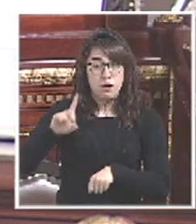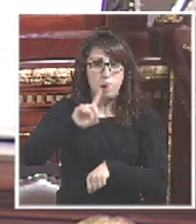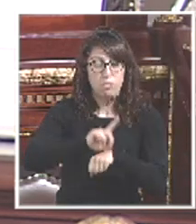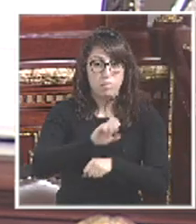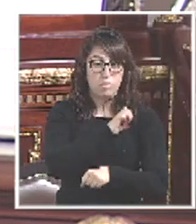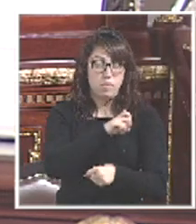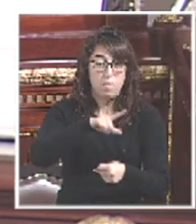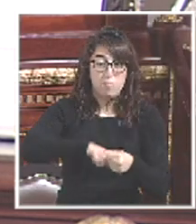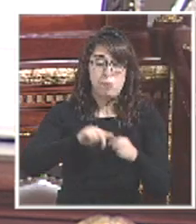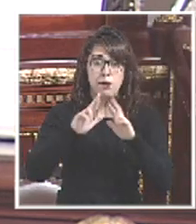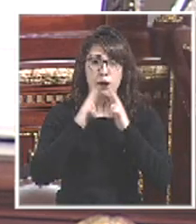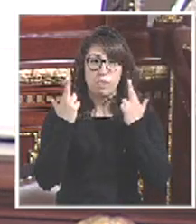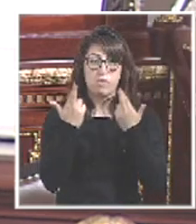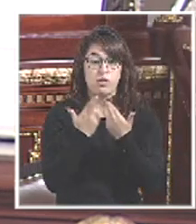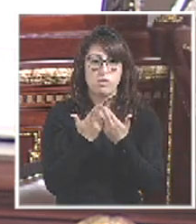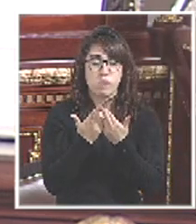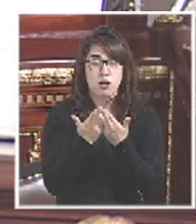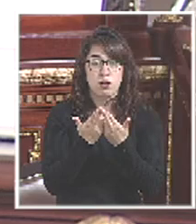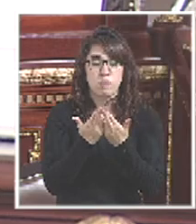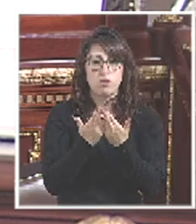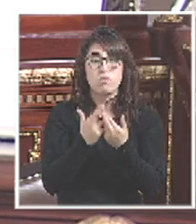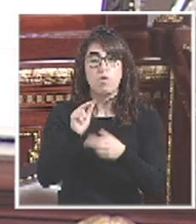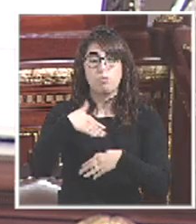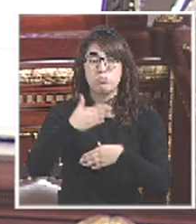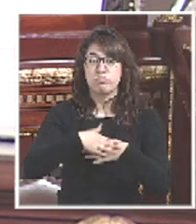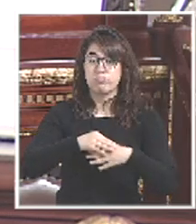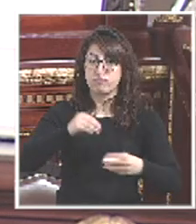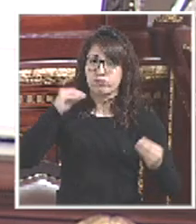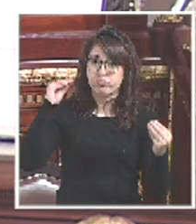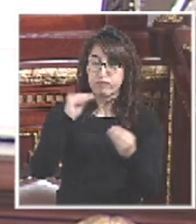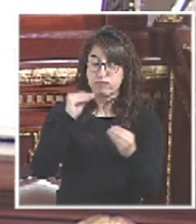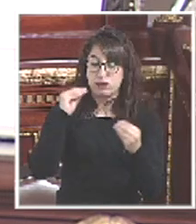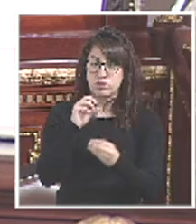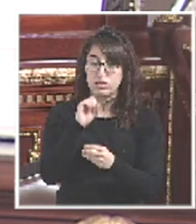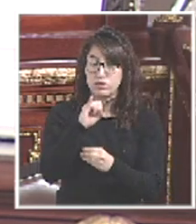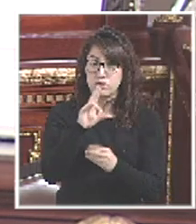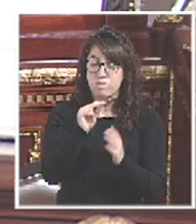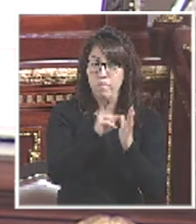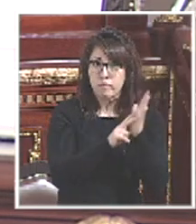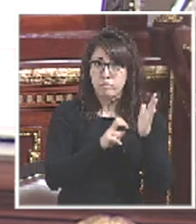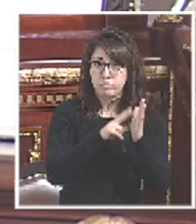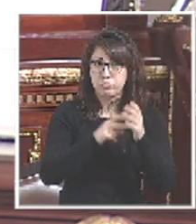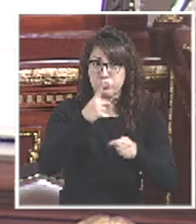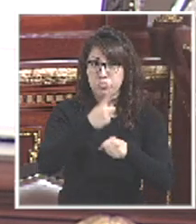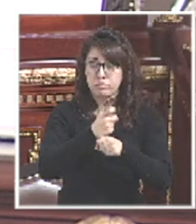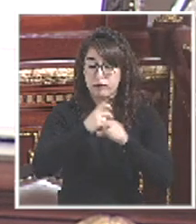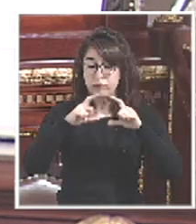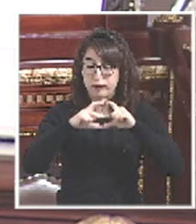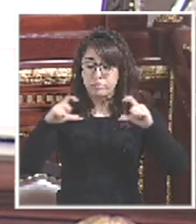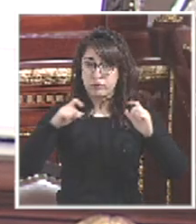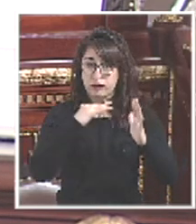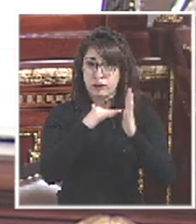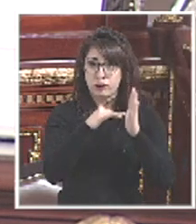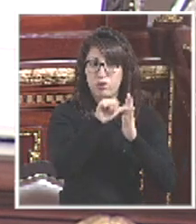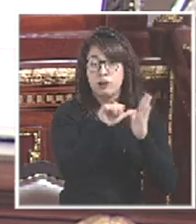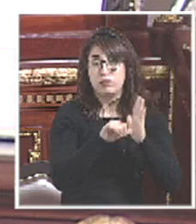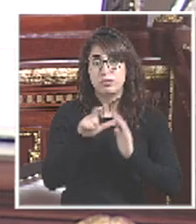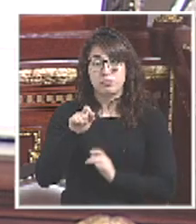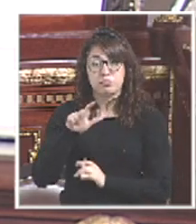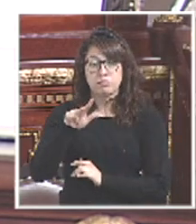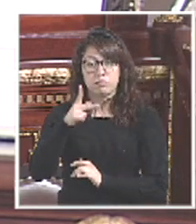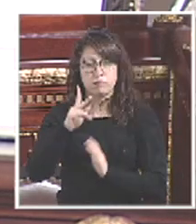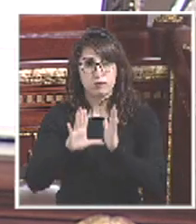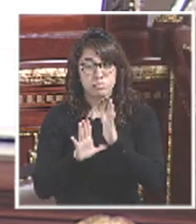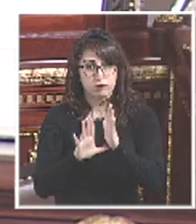la cual se discutirá el proyecto de decreto por el que reforma el primer párrafo al artículo 28 de la Constitución Política